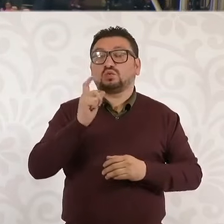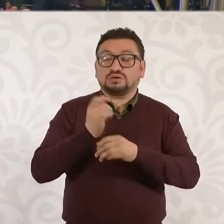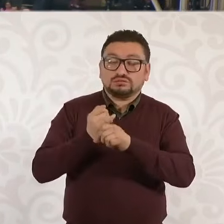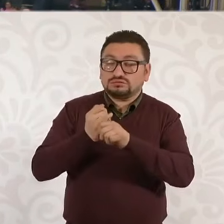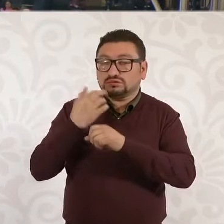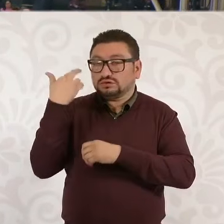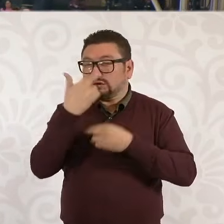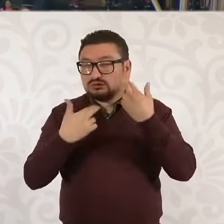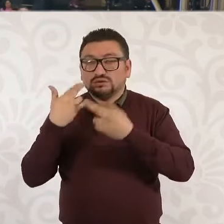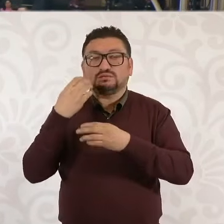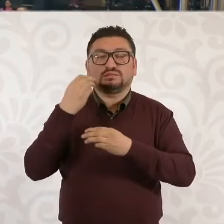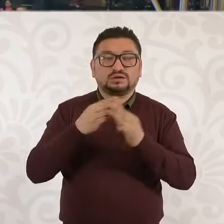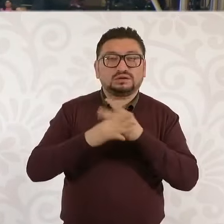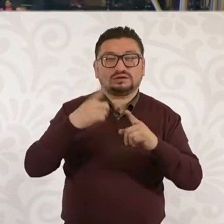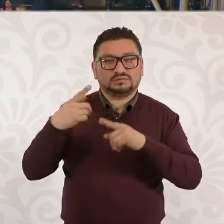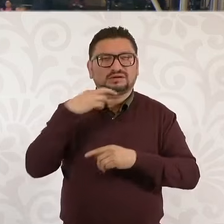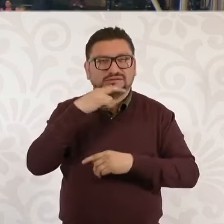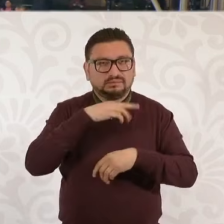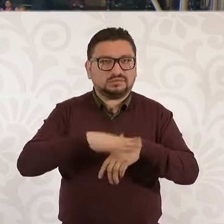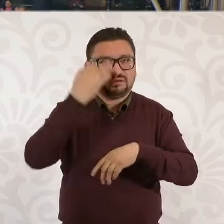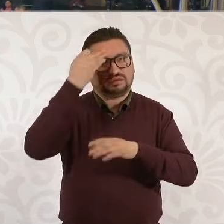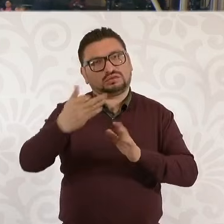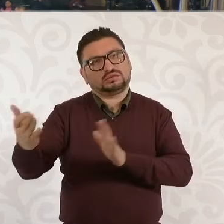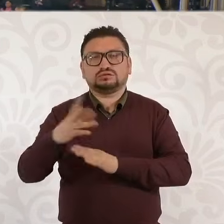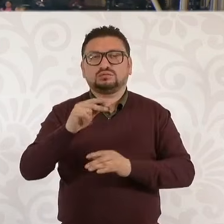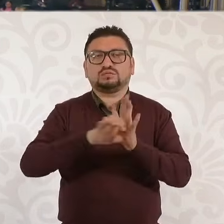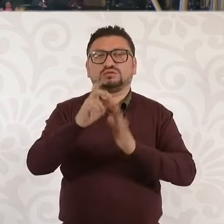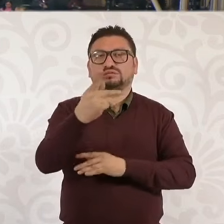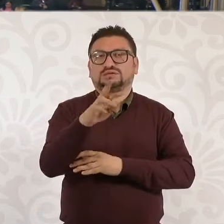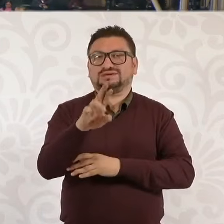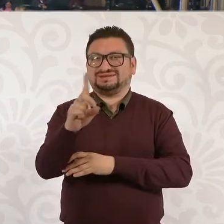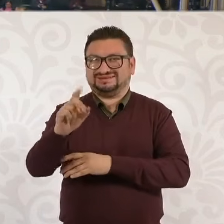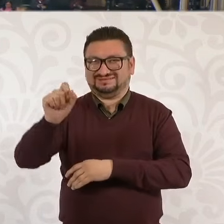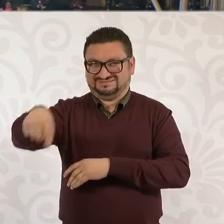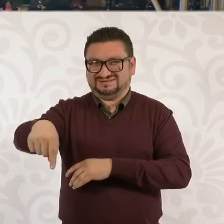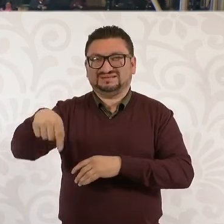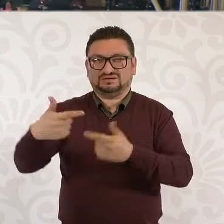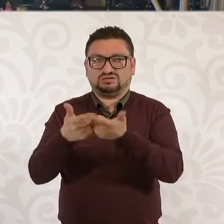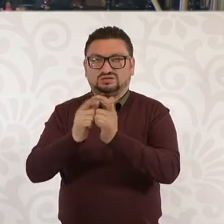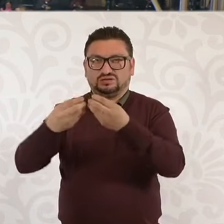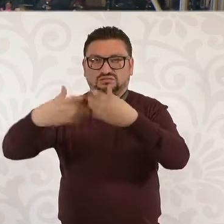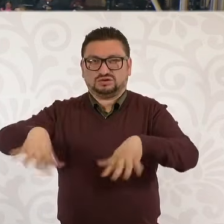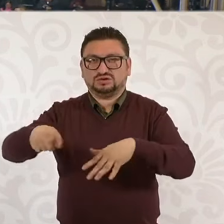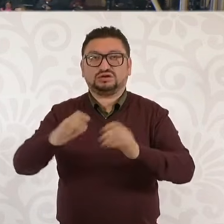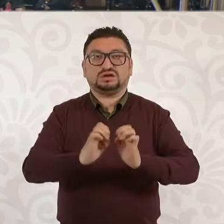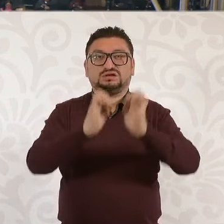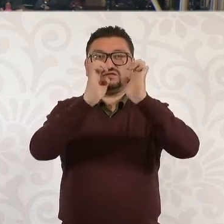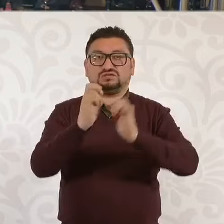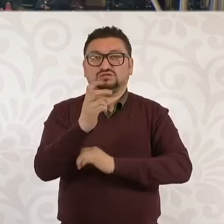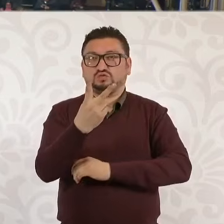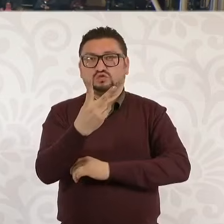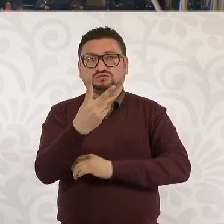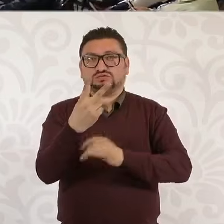de lo demás, y porque, por ejemplo, en el caso del PRD en concreto, por lo menos tiene un par de edificios, me parece